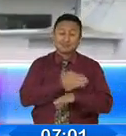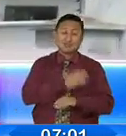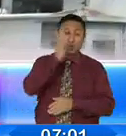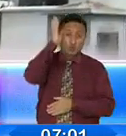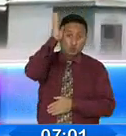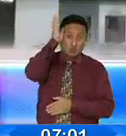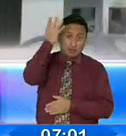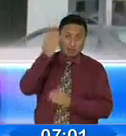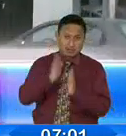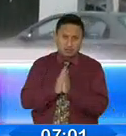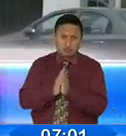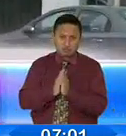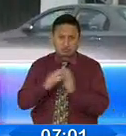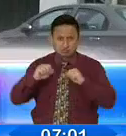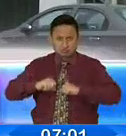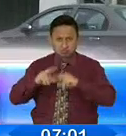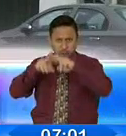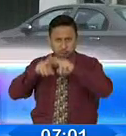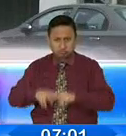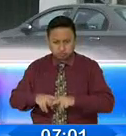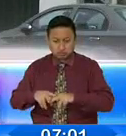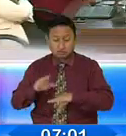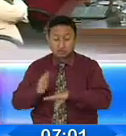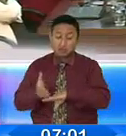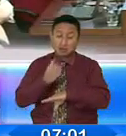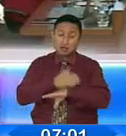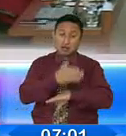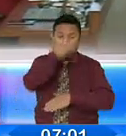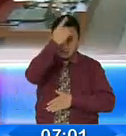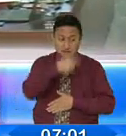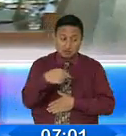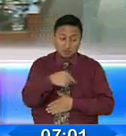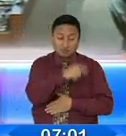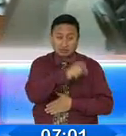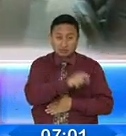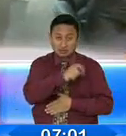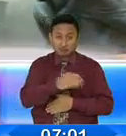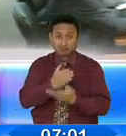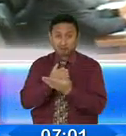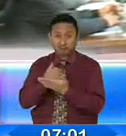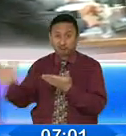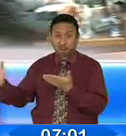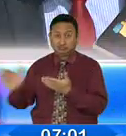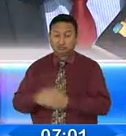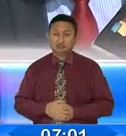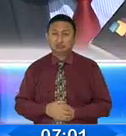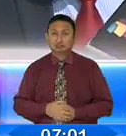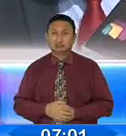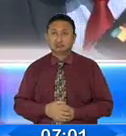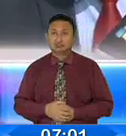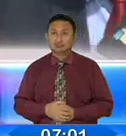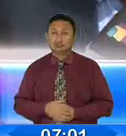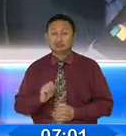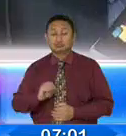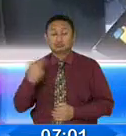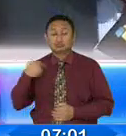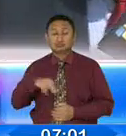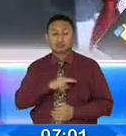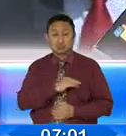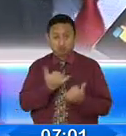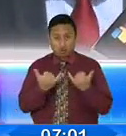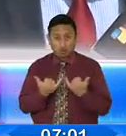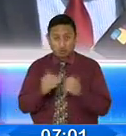alcalde de Quito, ante la remoción de su cargo por la mayoría del Consejo Metropolitano. Nosotros estamos confiando en que